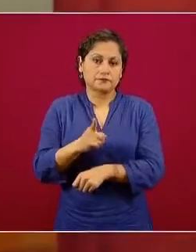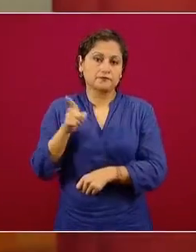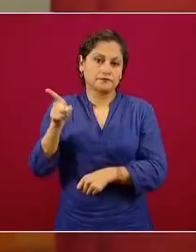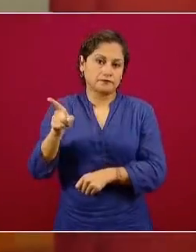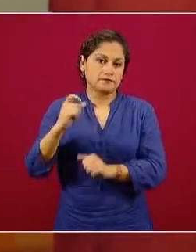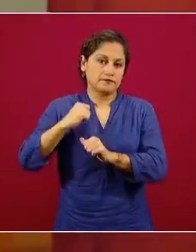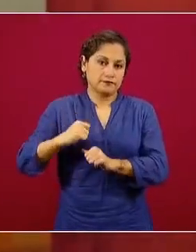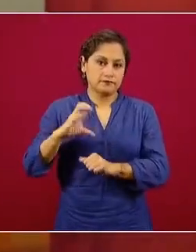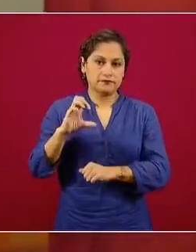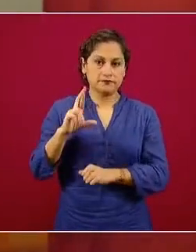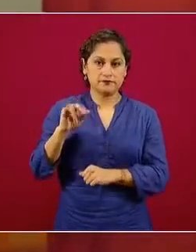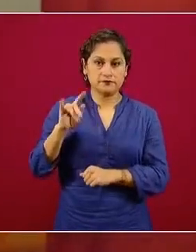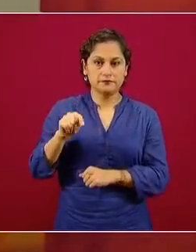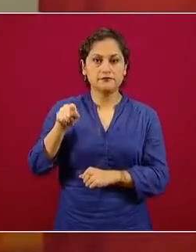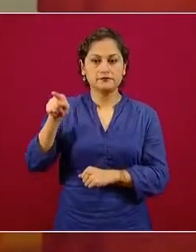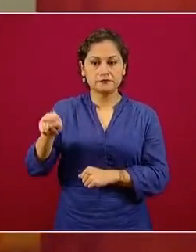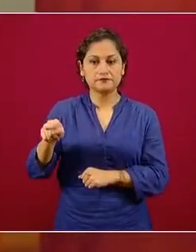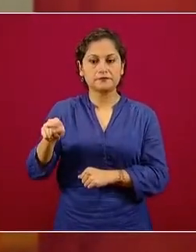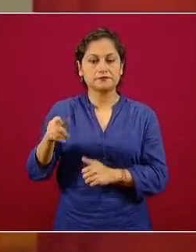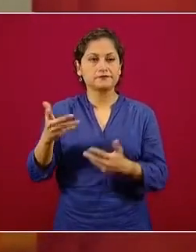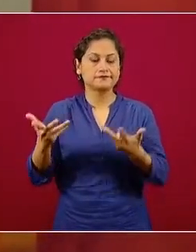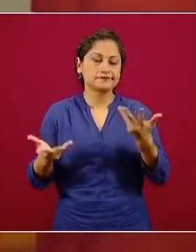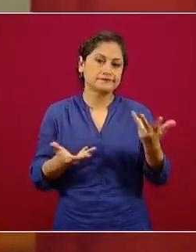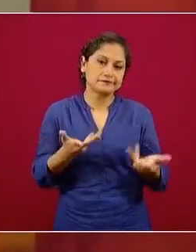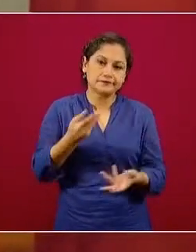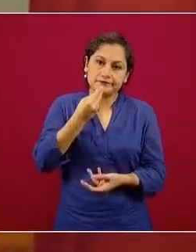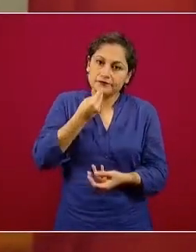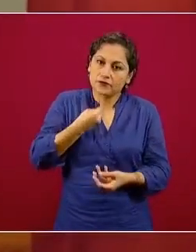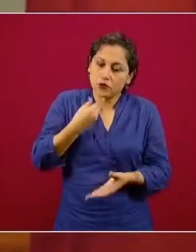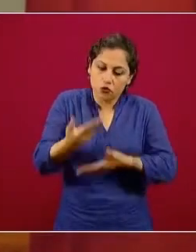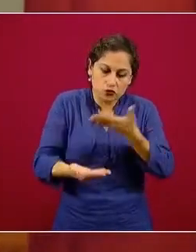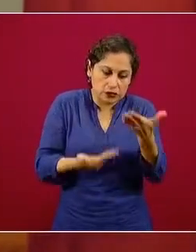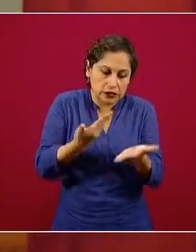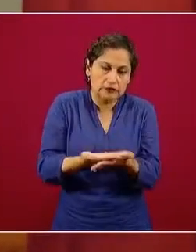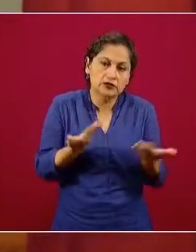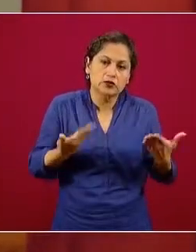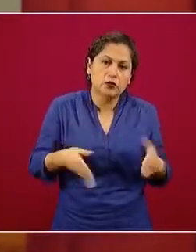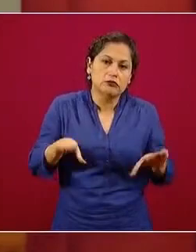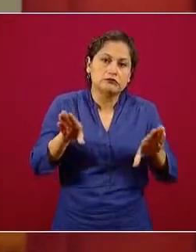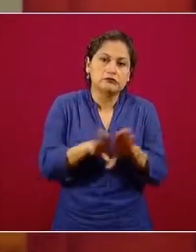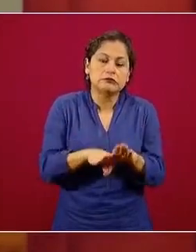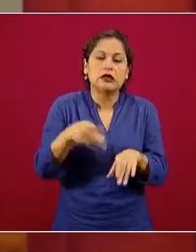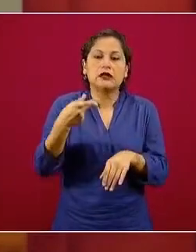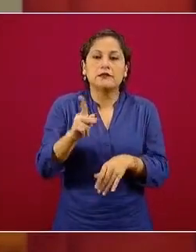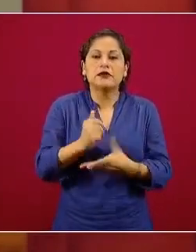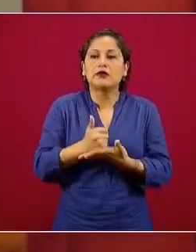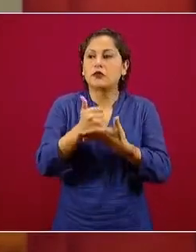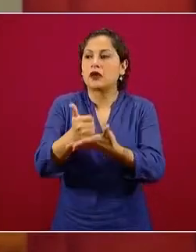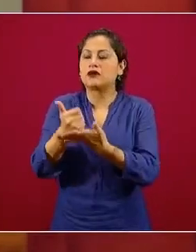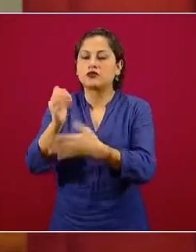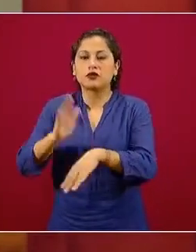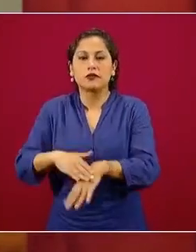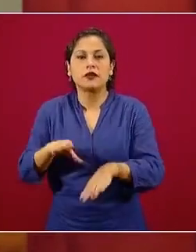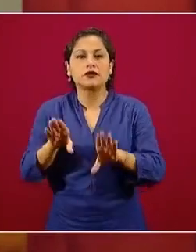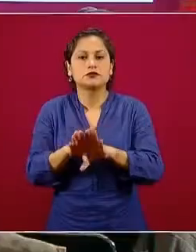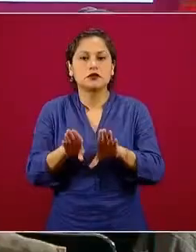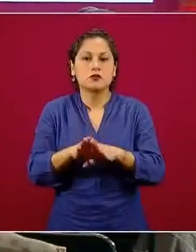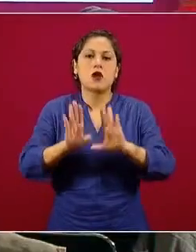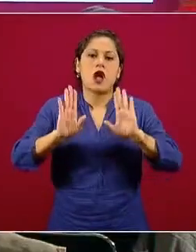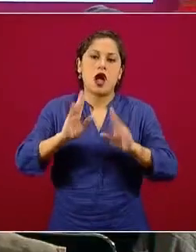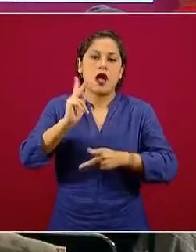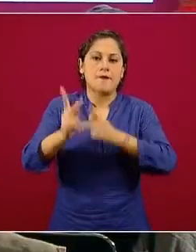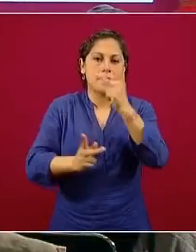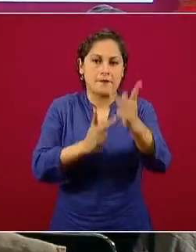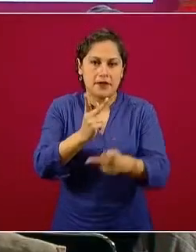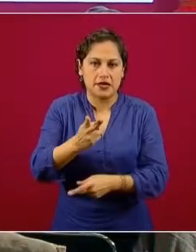muy muy triste de tener que detener sus servicios pero querían seguir utilizando los espacios y hoy los estamos usando